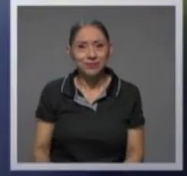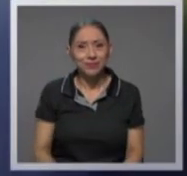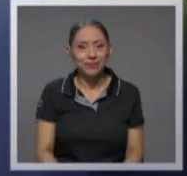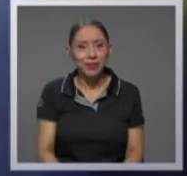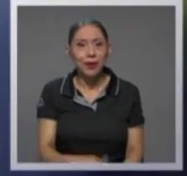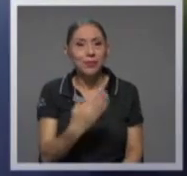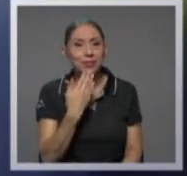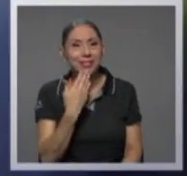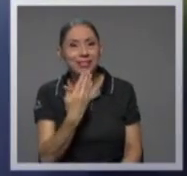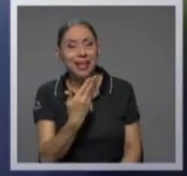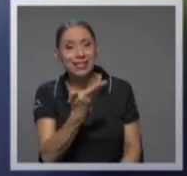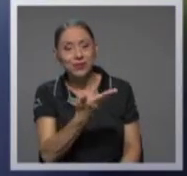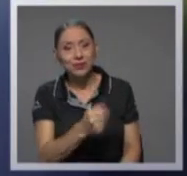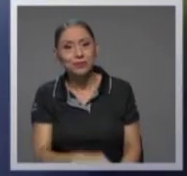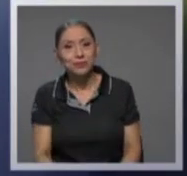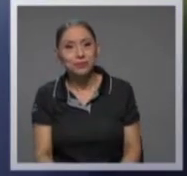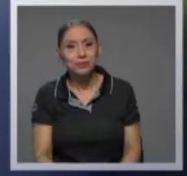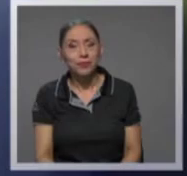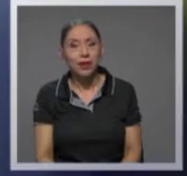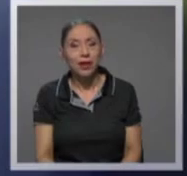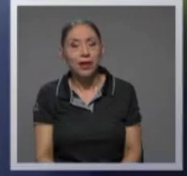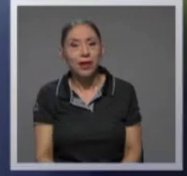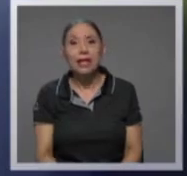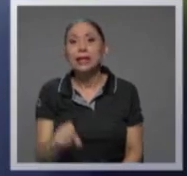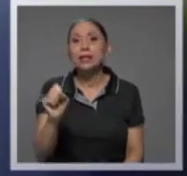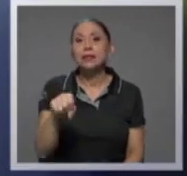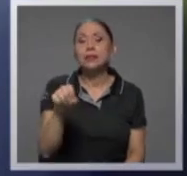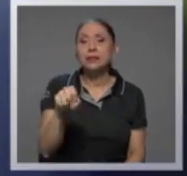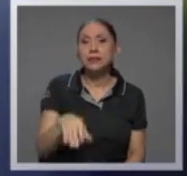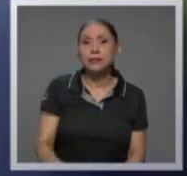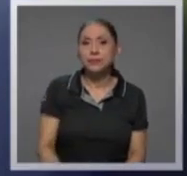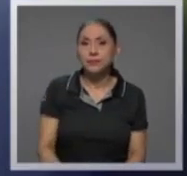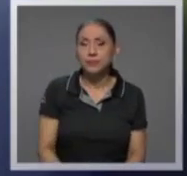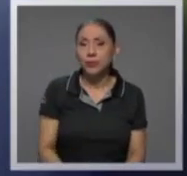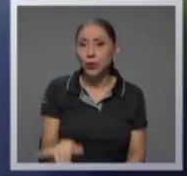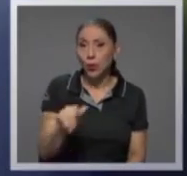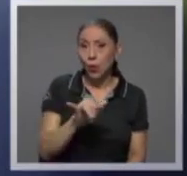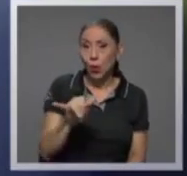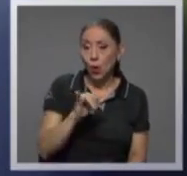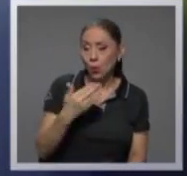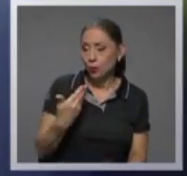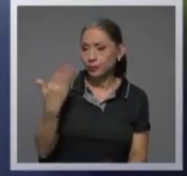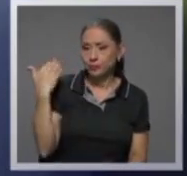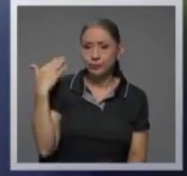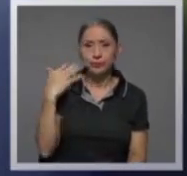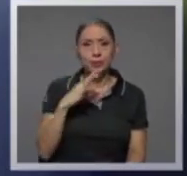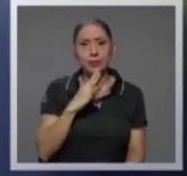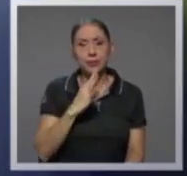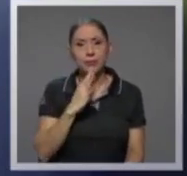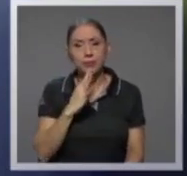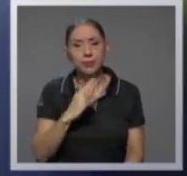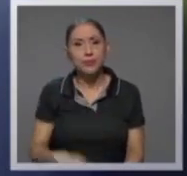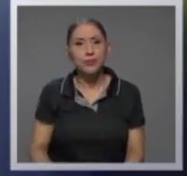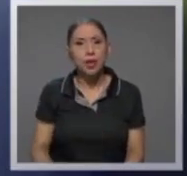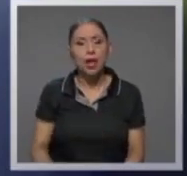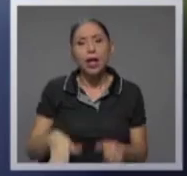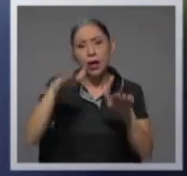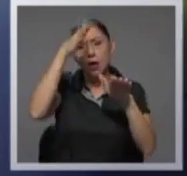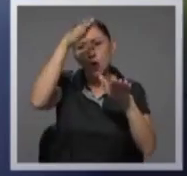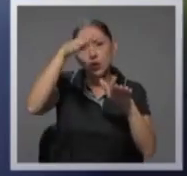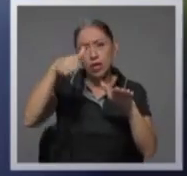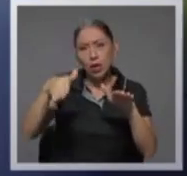Muchas gracias, don Juan. Sí, como estábamos discutiendo en el segmento anterior, la Contraloría tiene